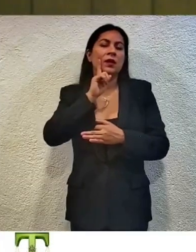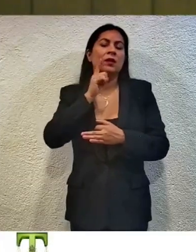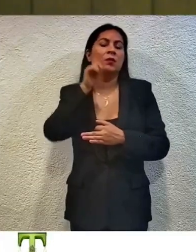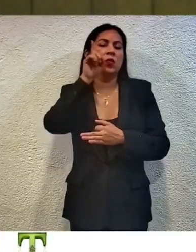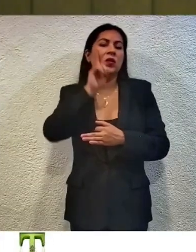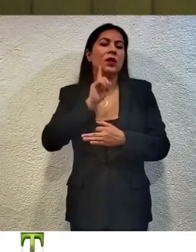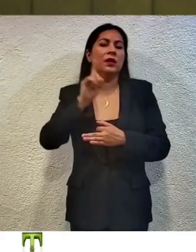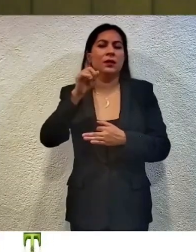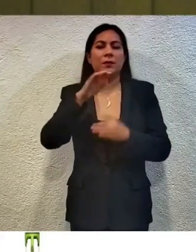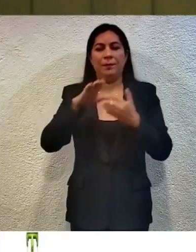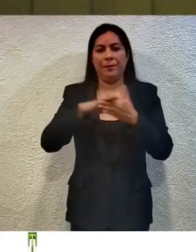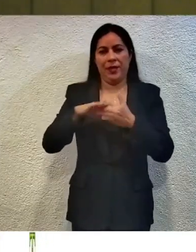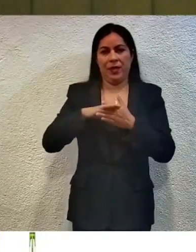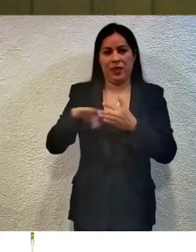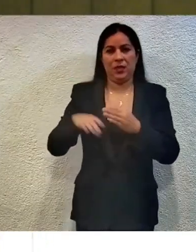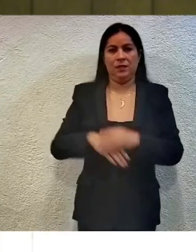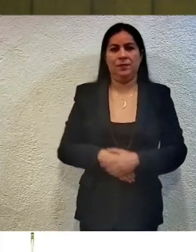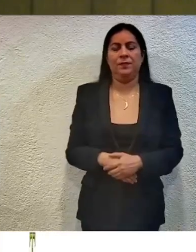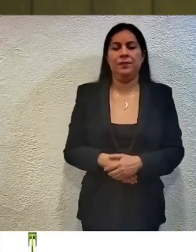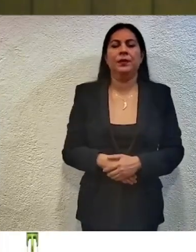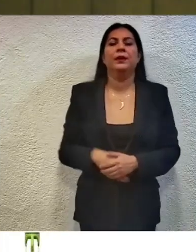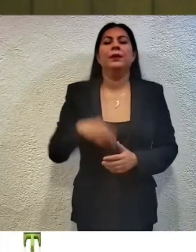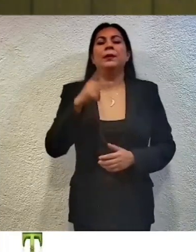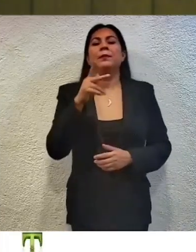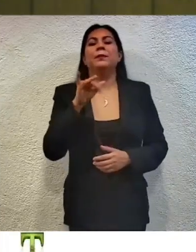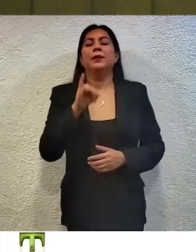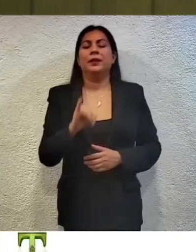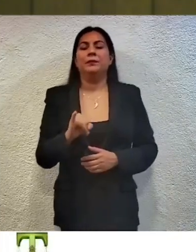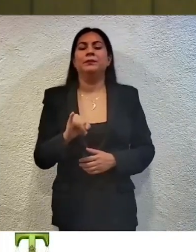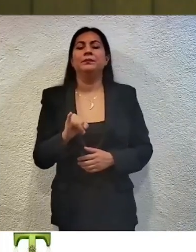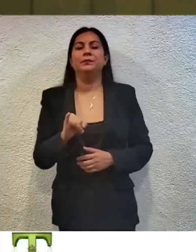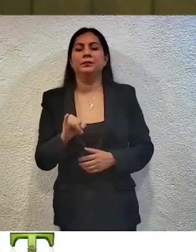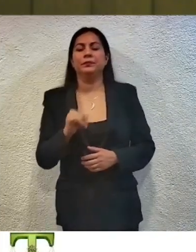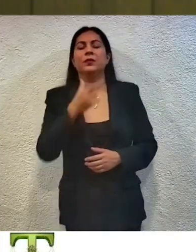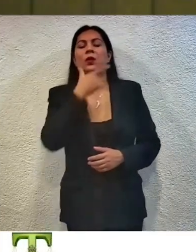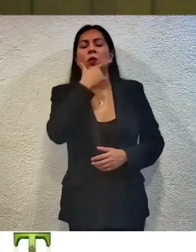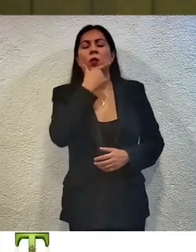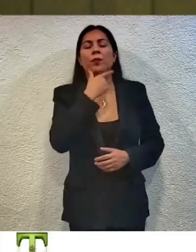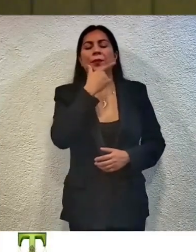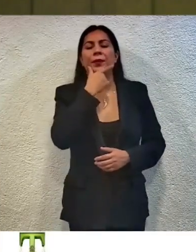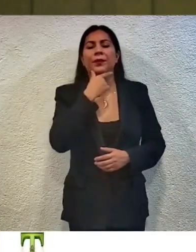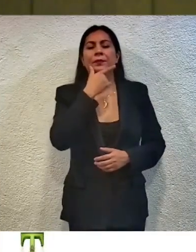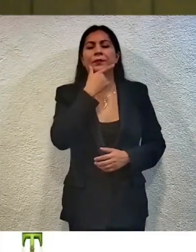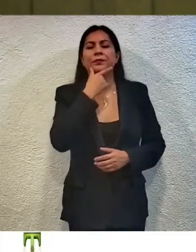mujer, migrante. PRI, hombre,